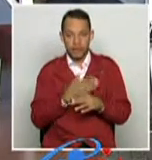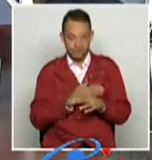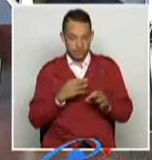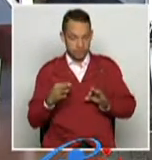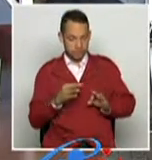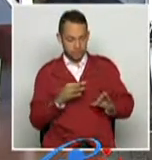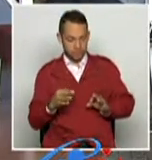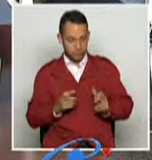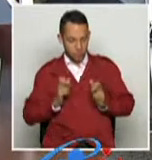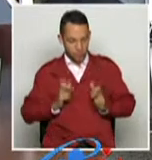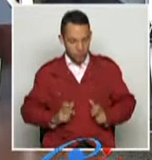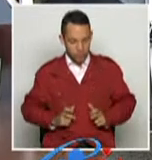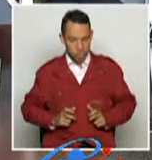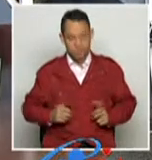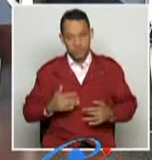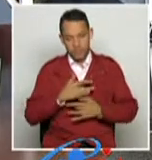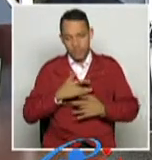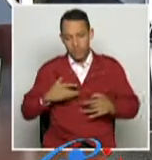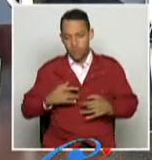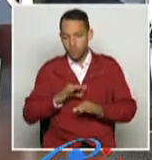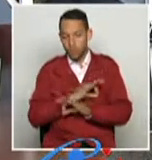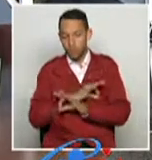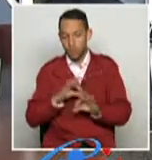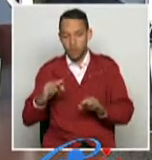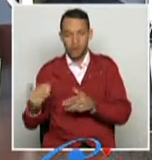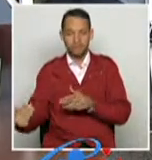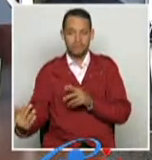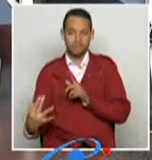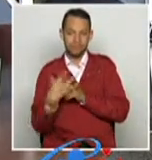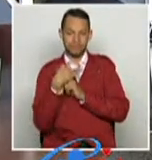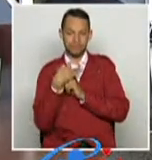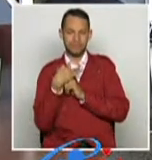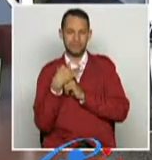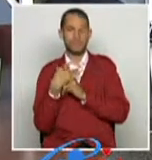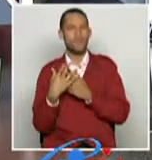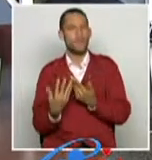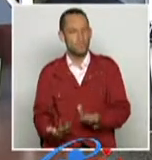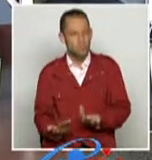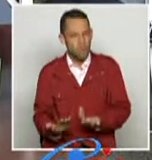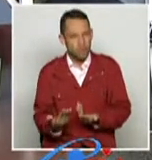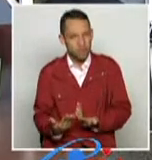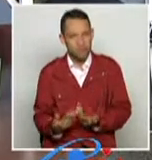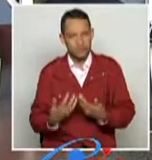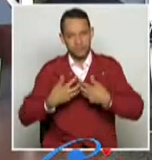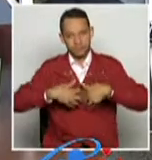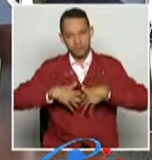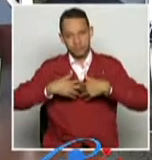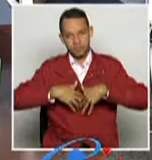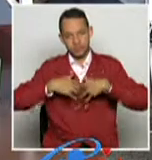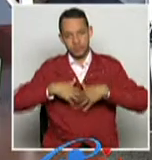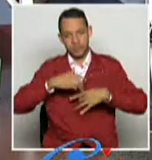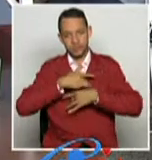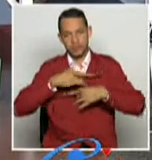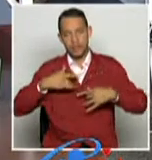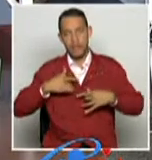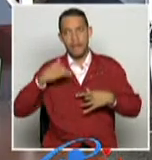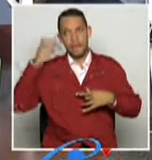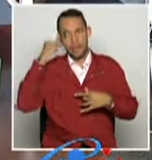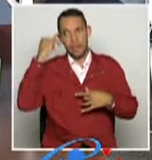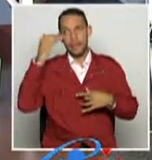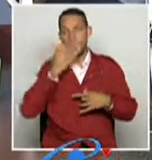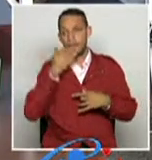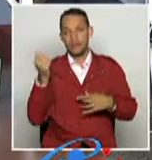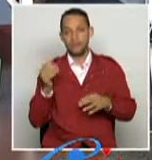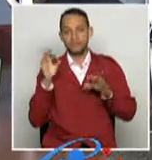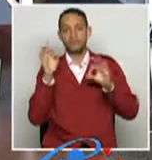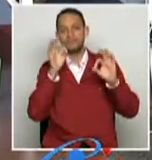la enfermedad o para que la enfermedad nos llegue. Si él de pronto... si las EPS fueran un poco más inteligentes e hicieran campañas